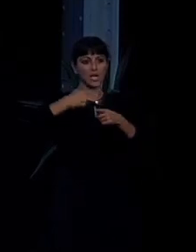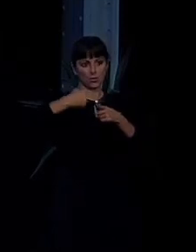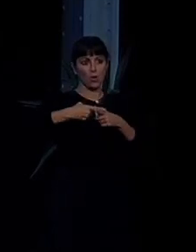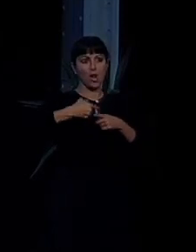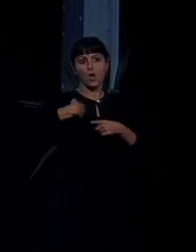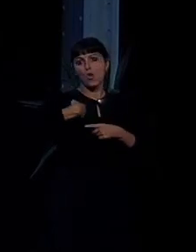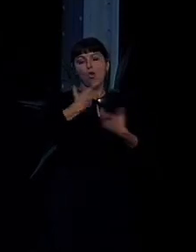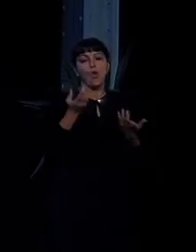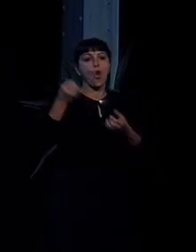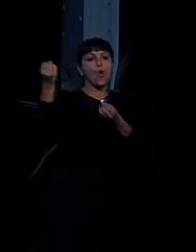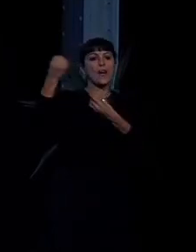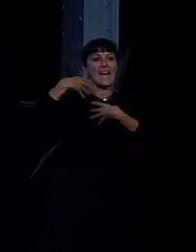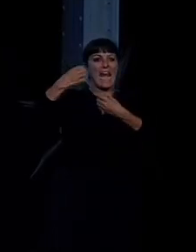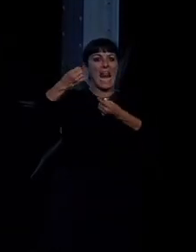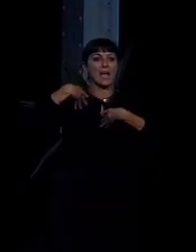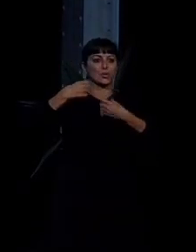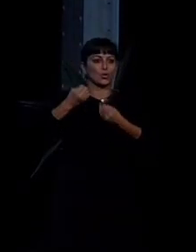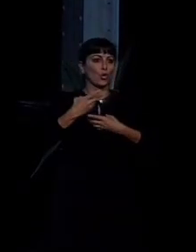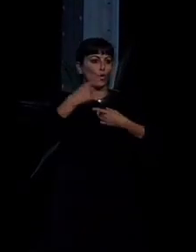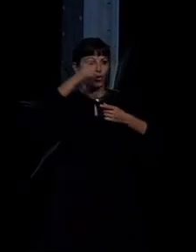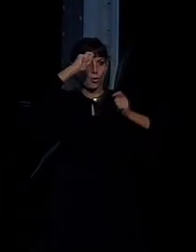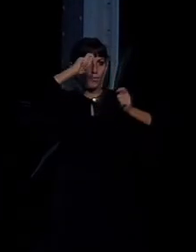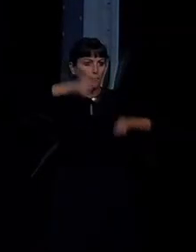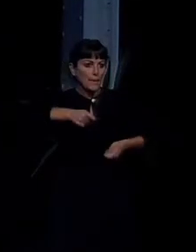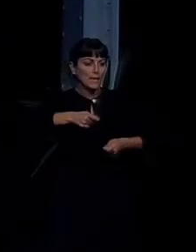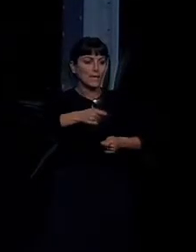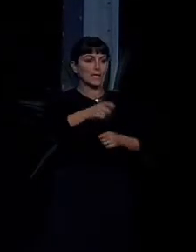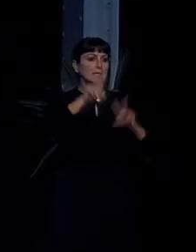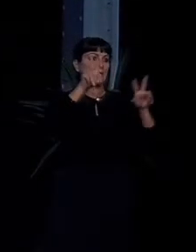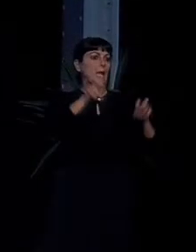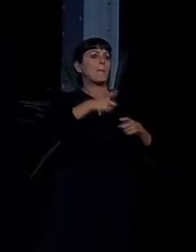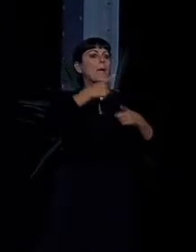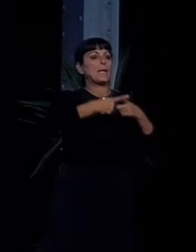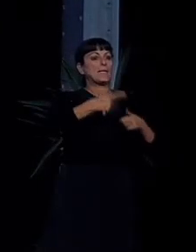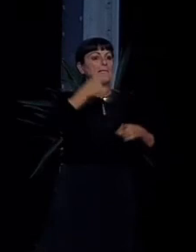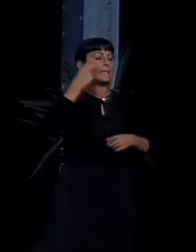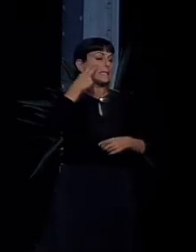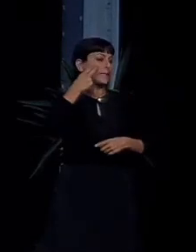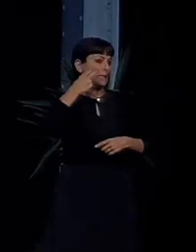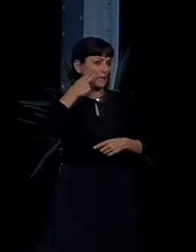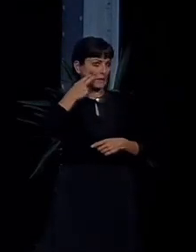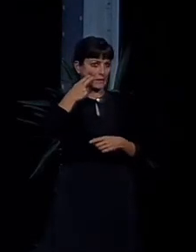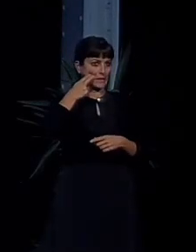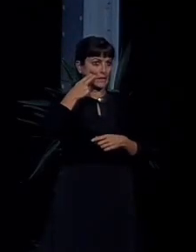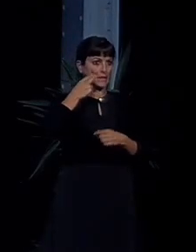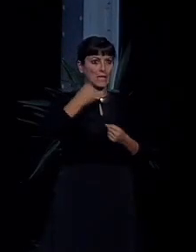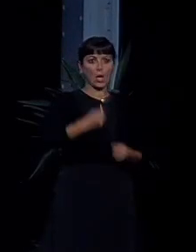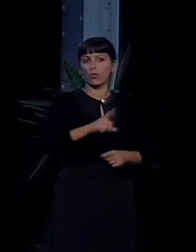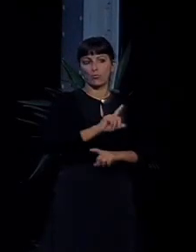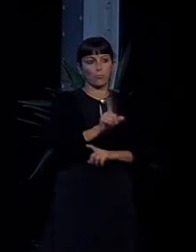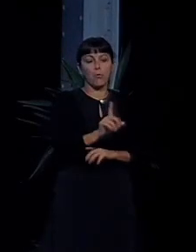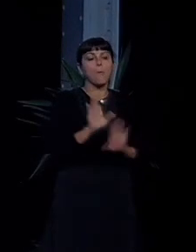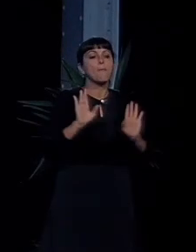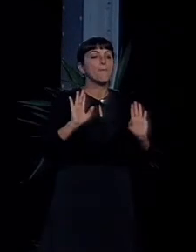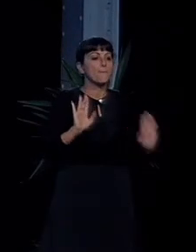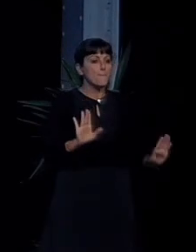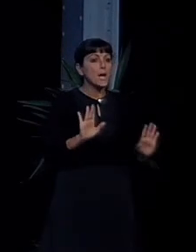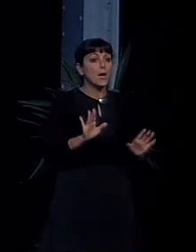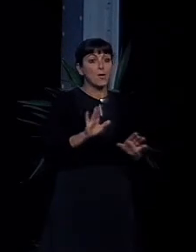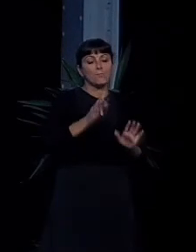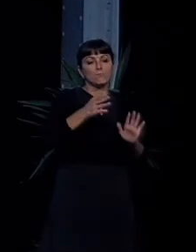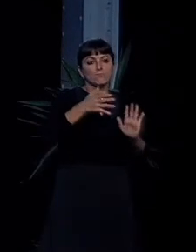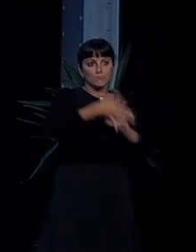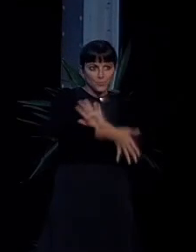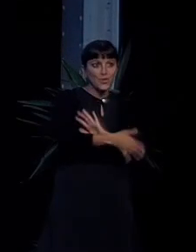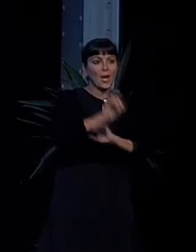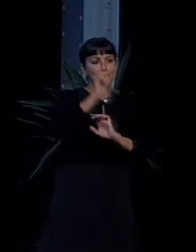lo llamaba relato sobre el terror sexual, porque para llamarlo relato sobre el terror sexual hay que